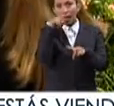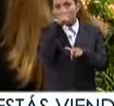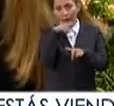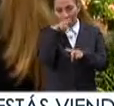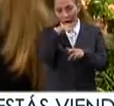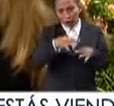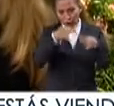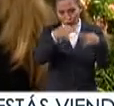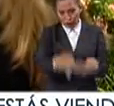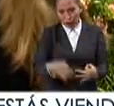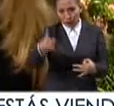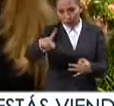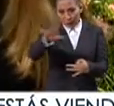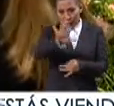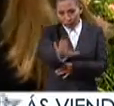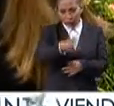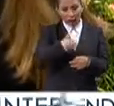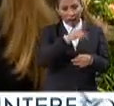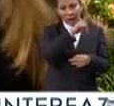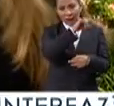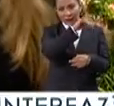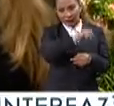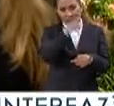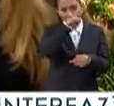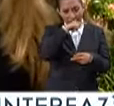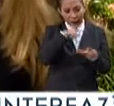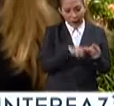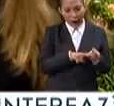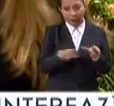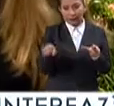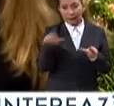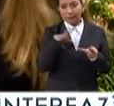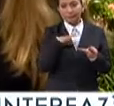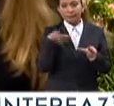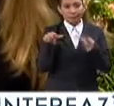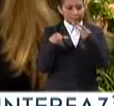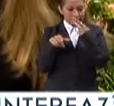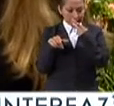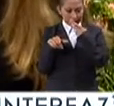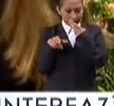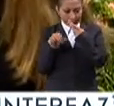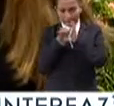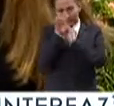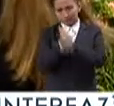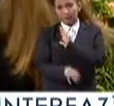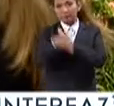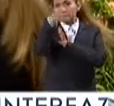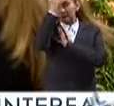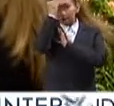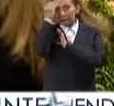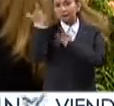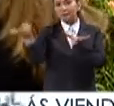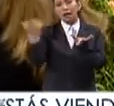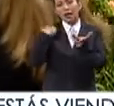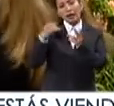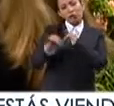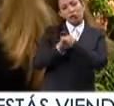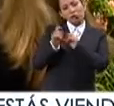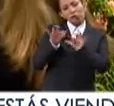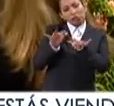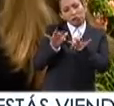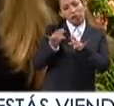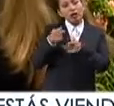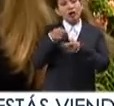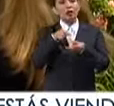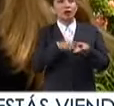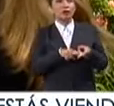originarias hay didáctica de lenguas hay por ejemplo aprendizaje en ambientes digitales